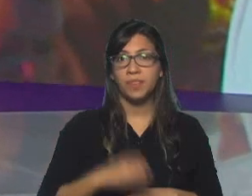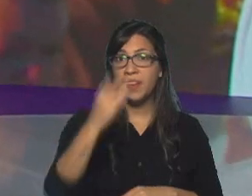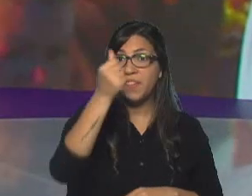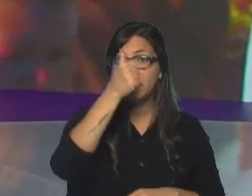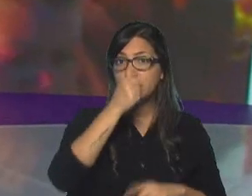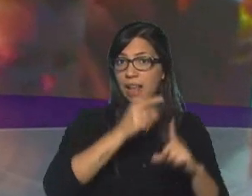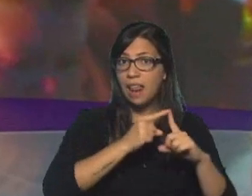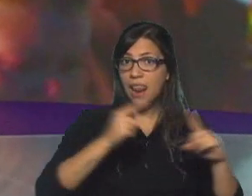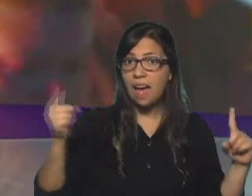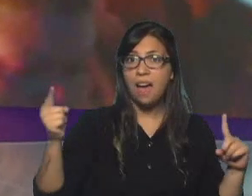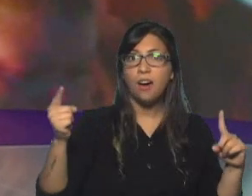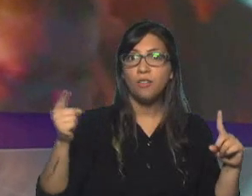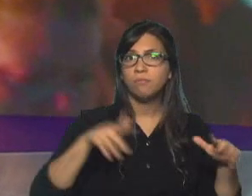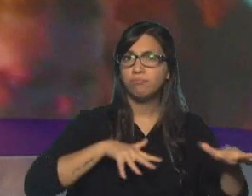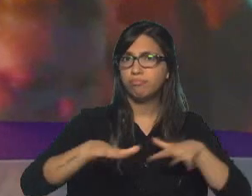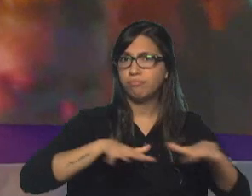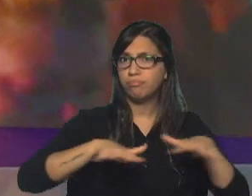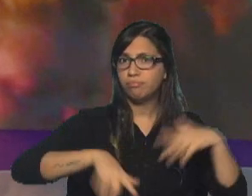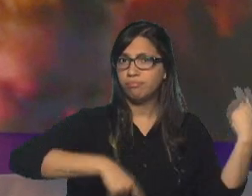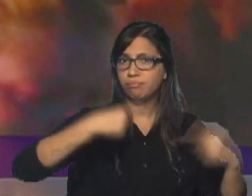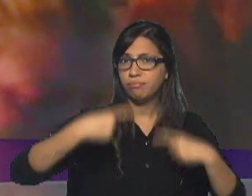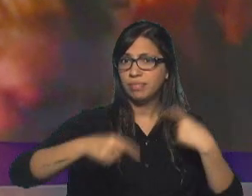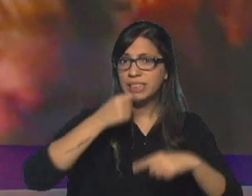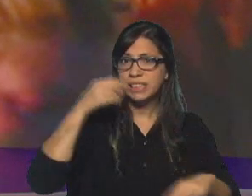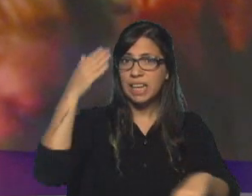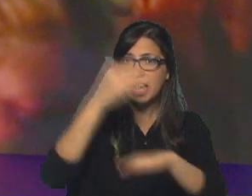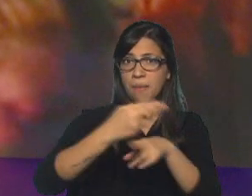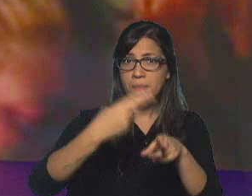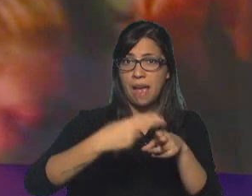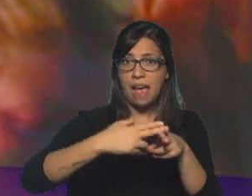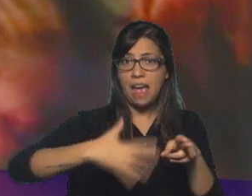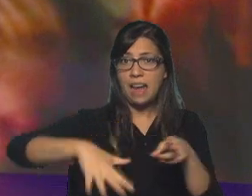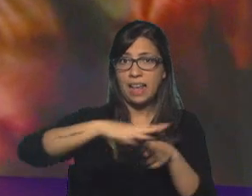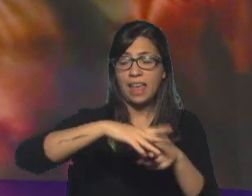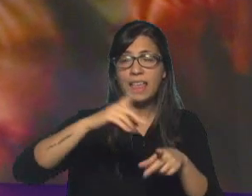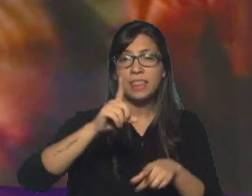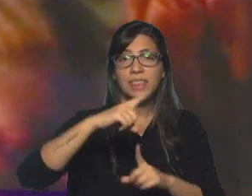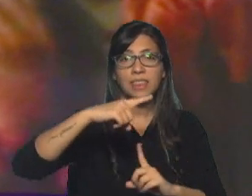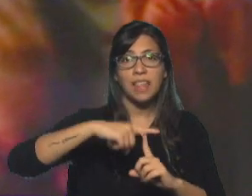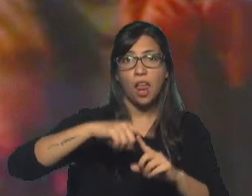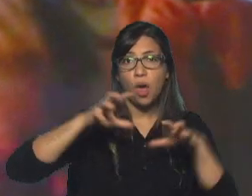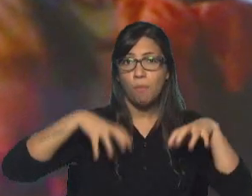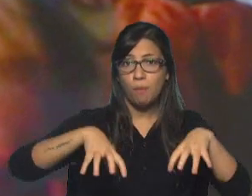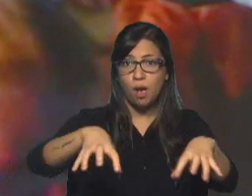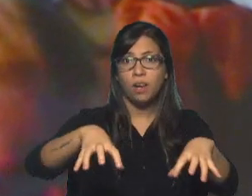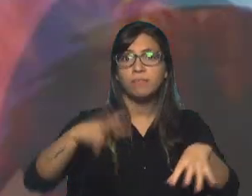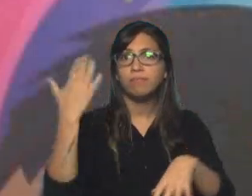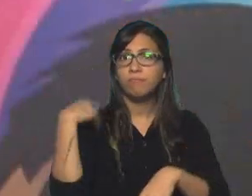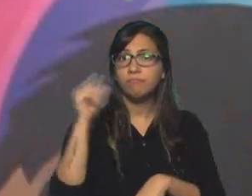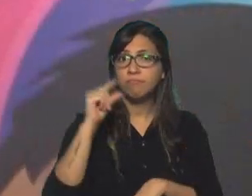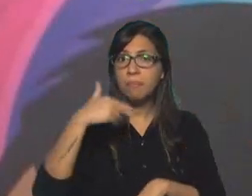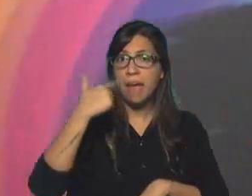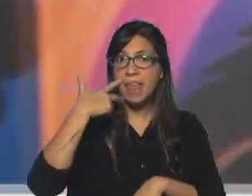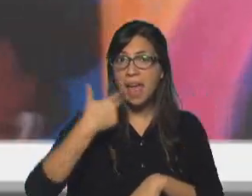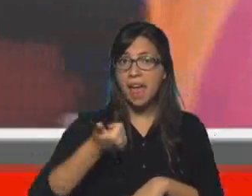De semana largo con mucha actividad para quienes se acerquen al parque de Villa Martelli, al parque Tecnópolis. Hace un ratito estaba Mariana Baraj,